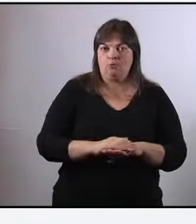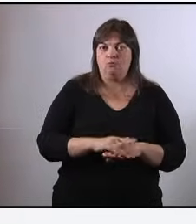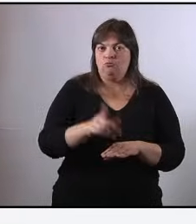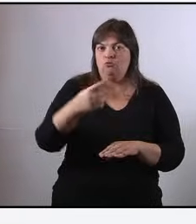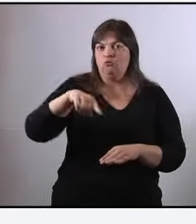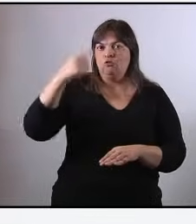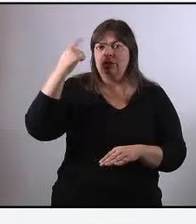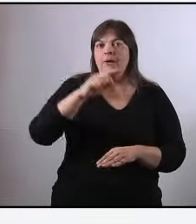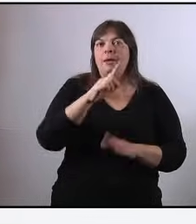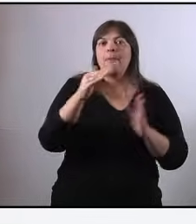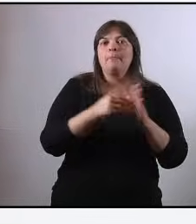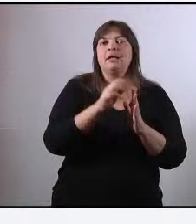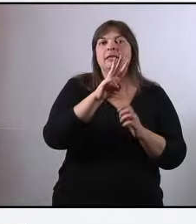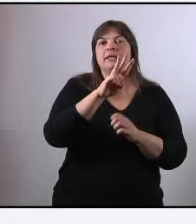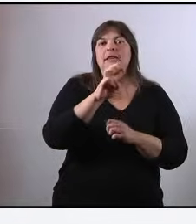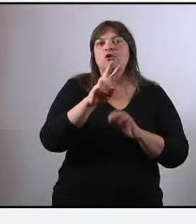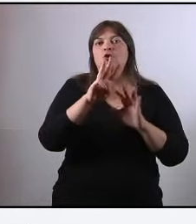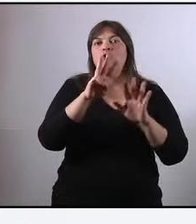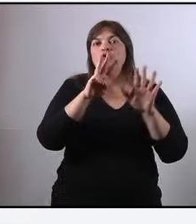de